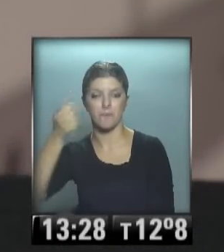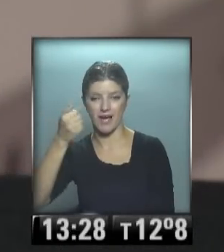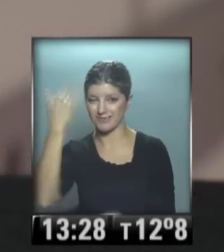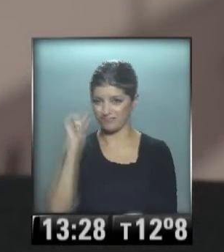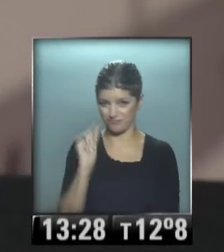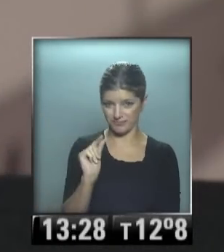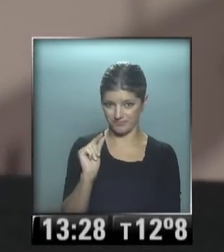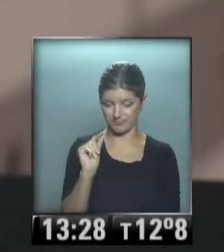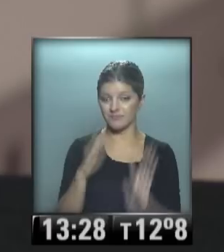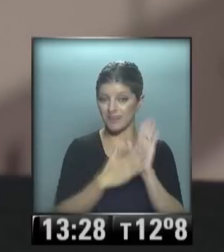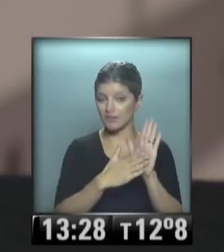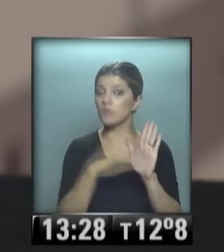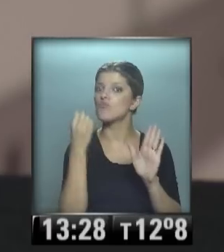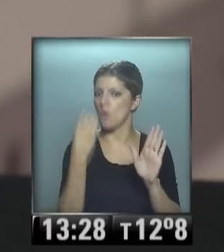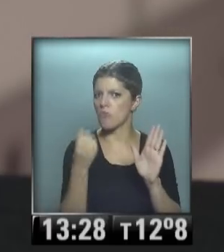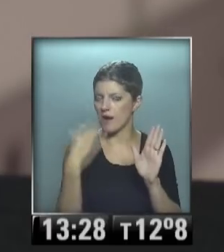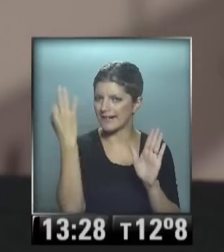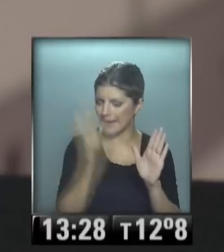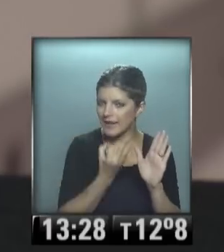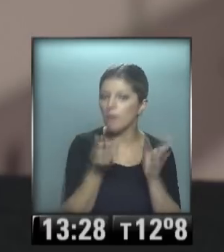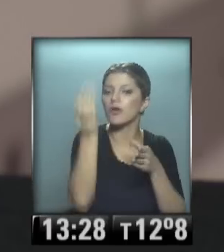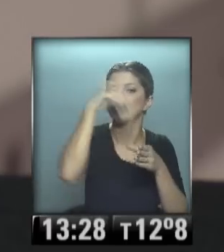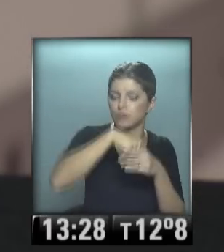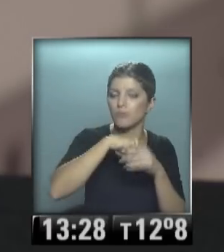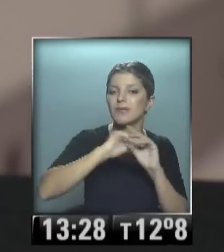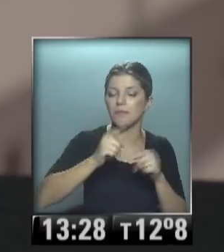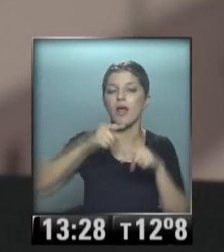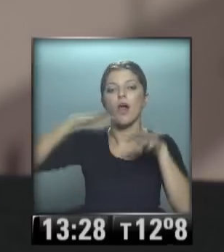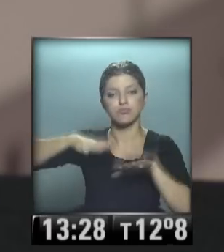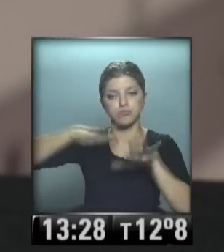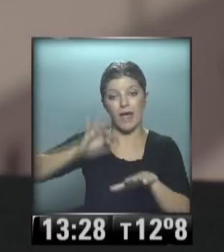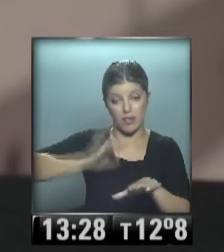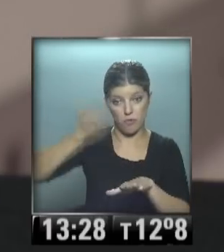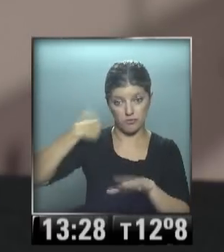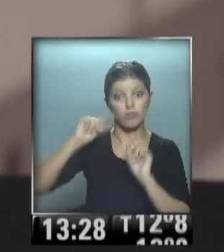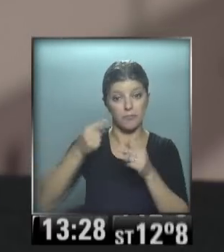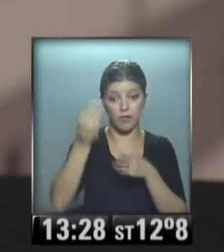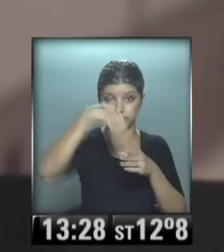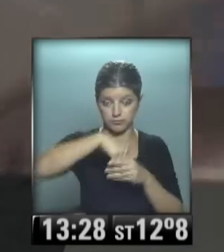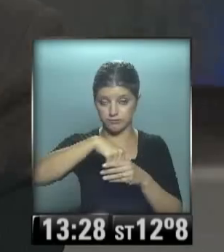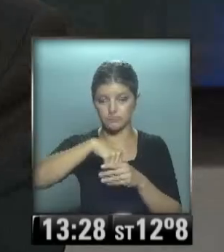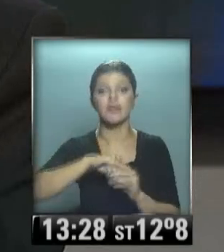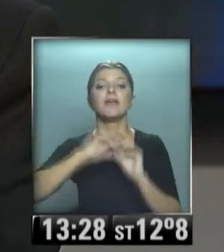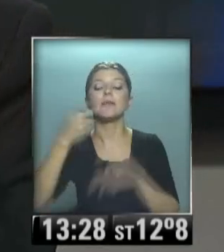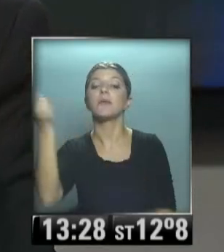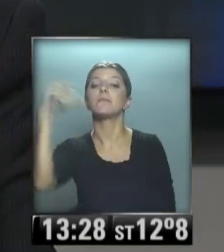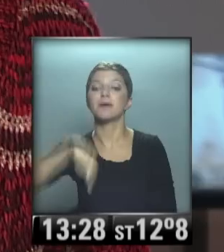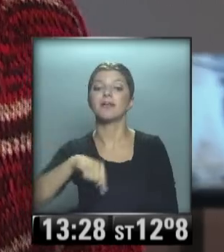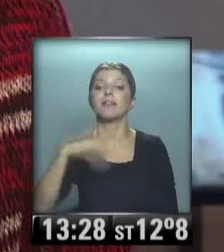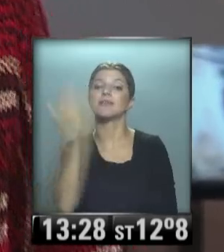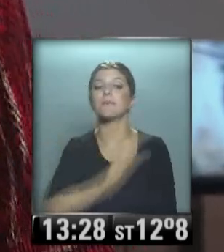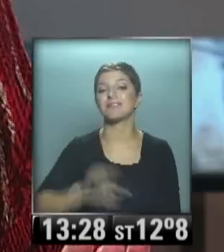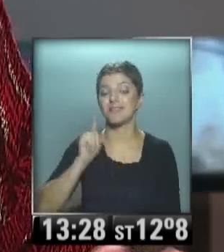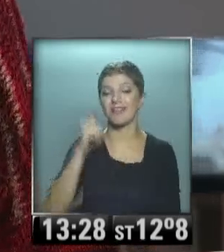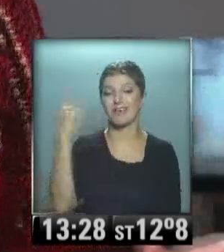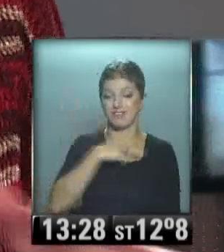Capital Intelectual, realmente buenísimo porque incluye también las manifestaciones del año pasado. Y viene Xi Jinping, el presidente de China,